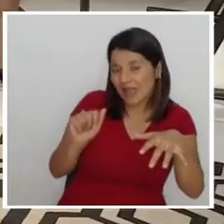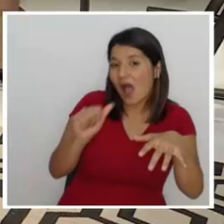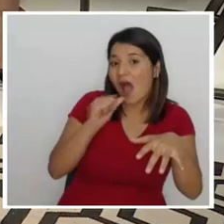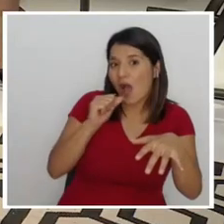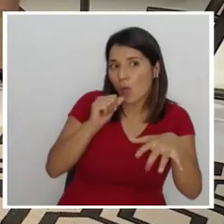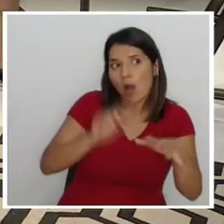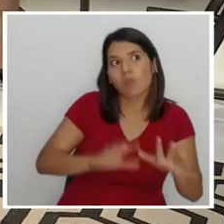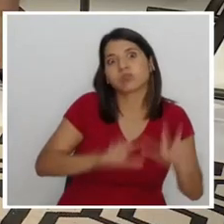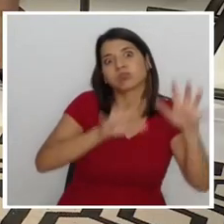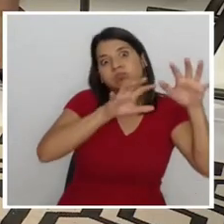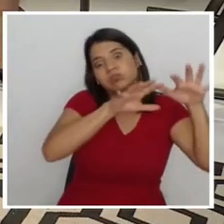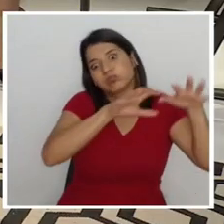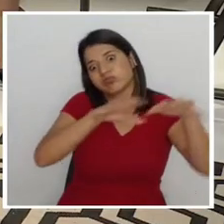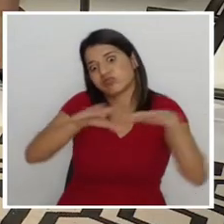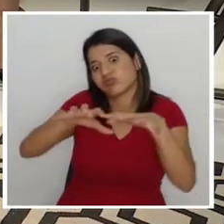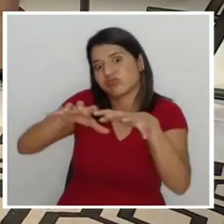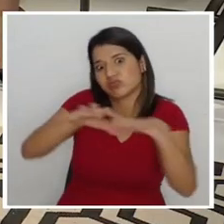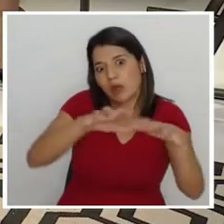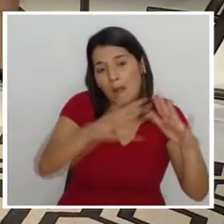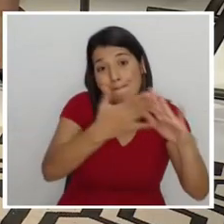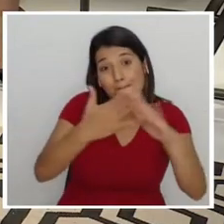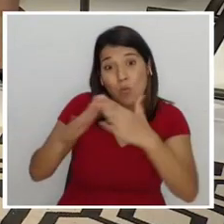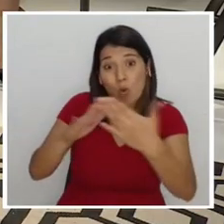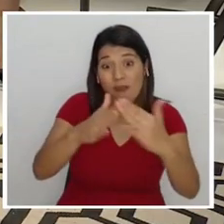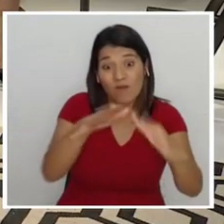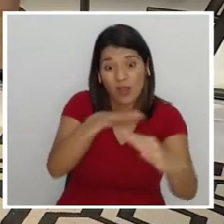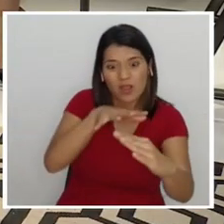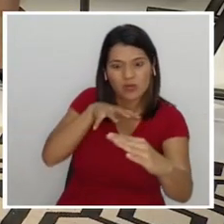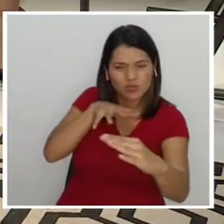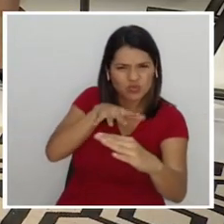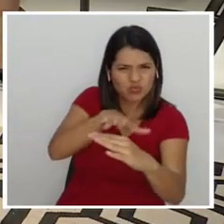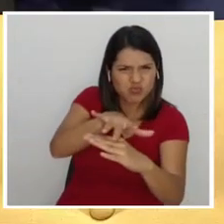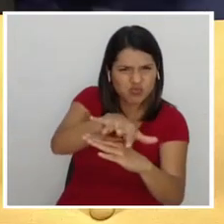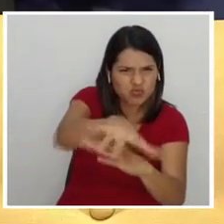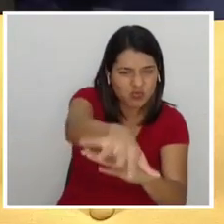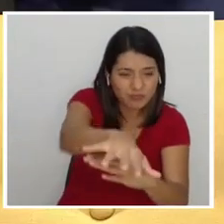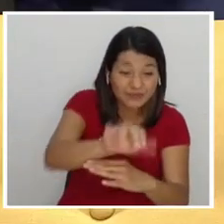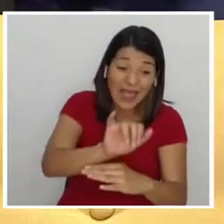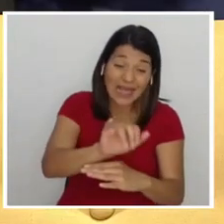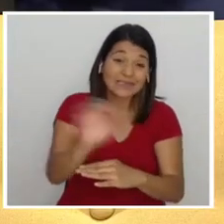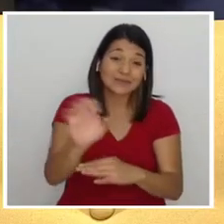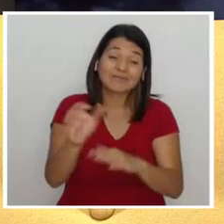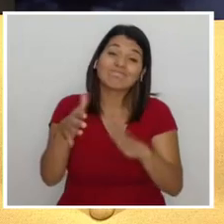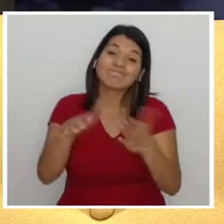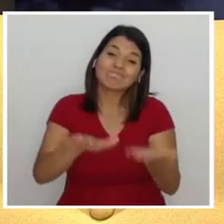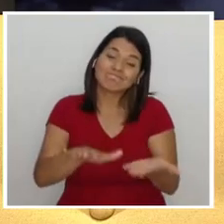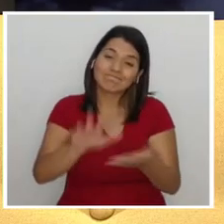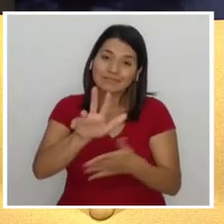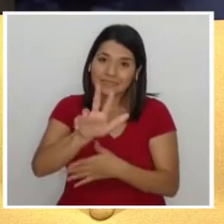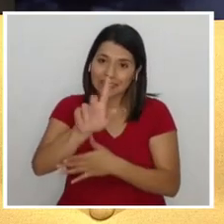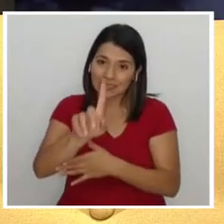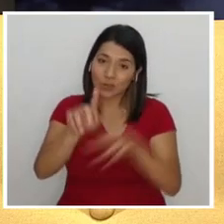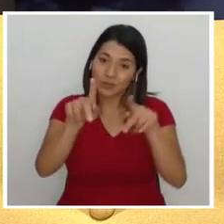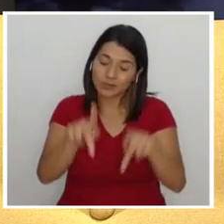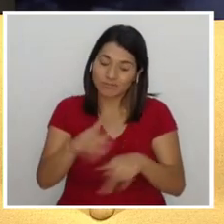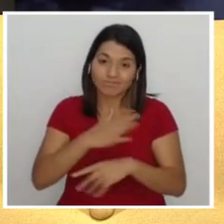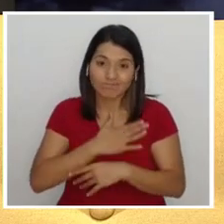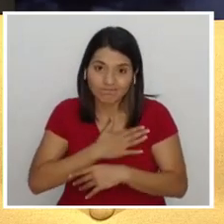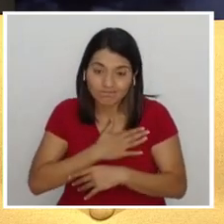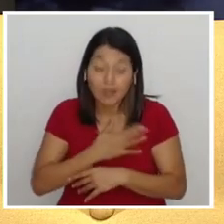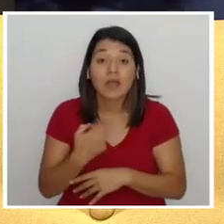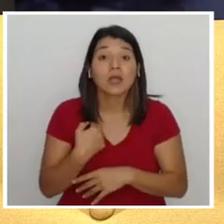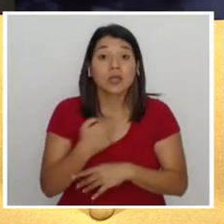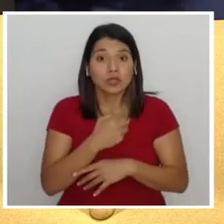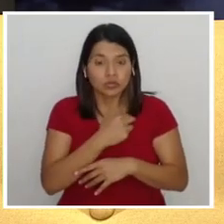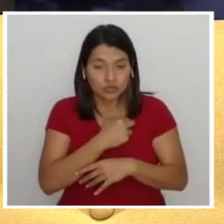pueblo. En esa emergencia fallecieron lamentablemente 31 personas. Estuvimos ahí